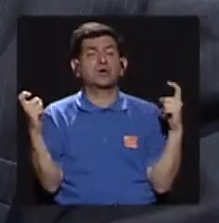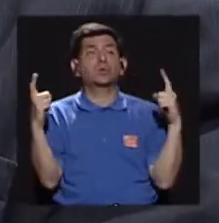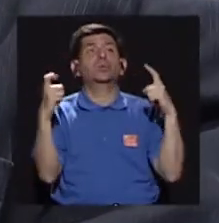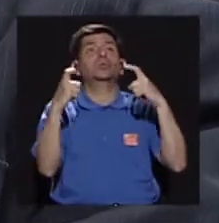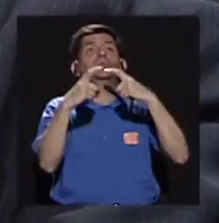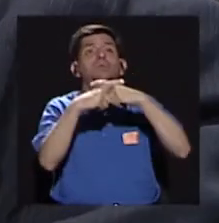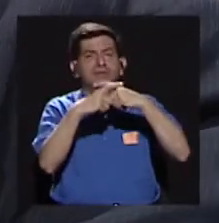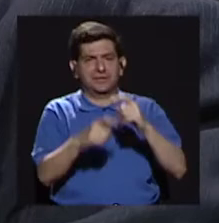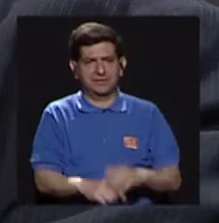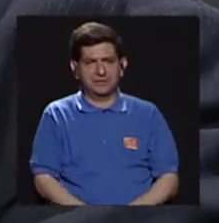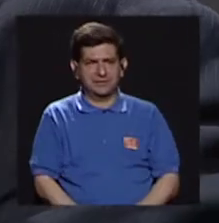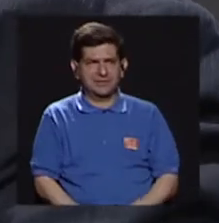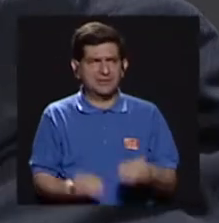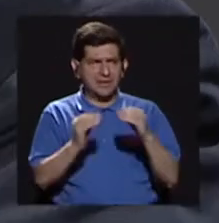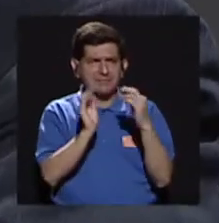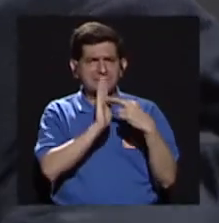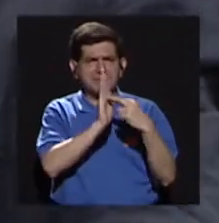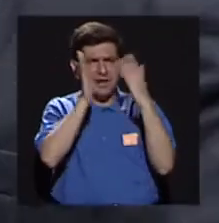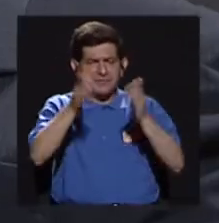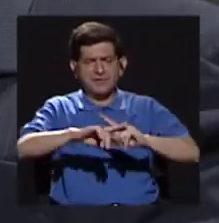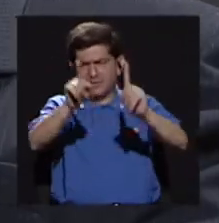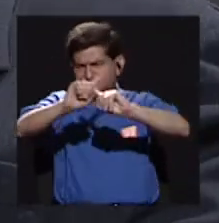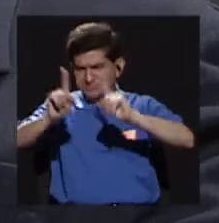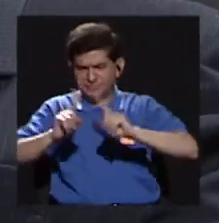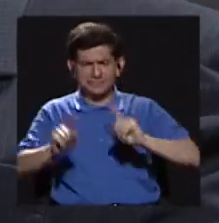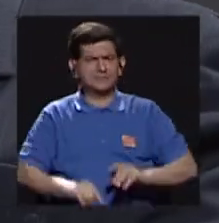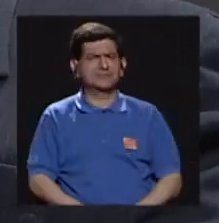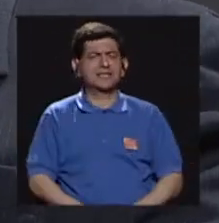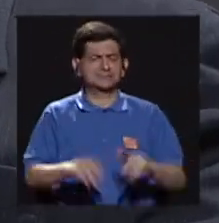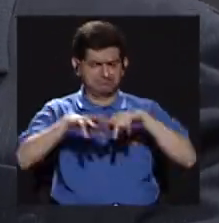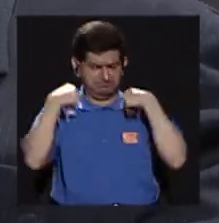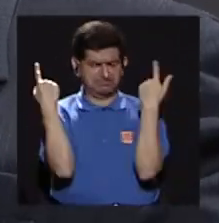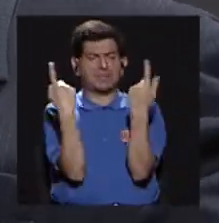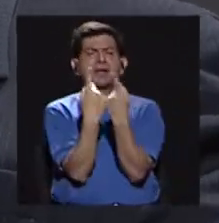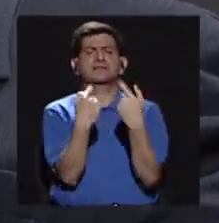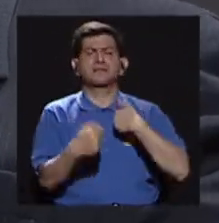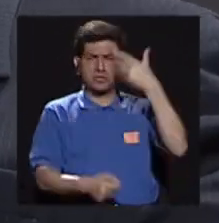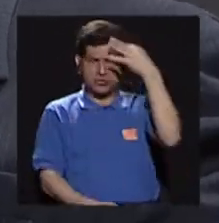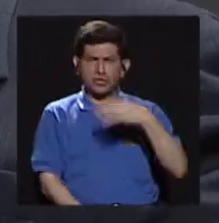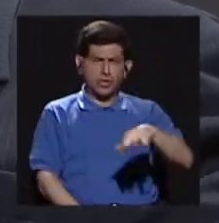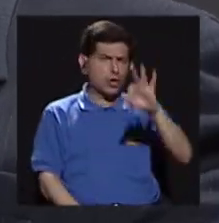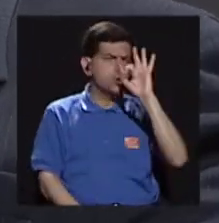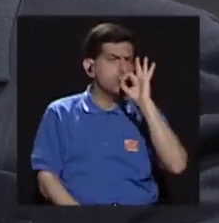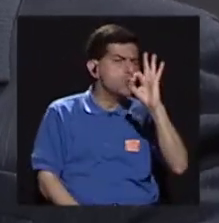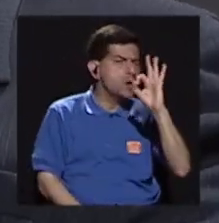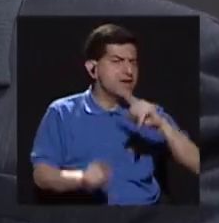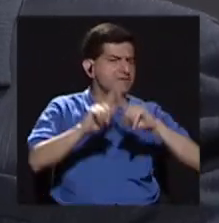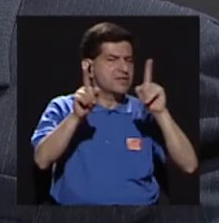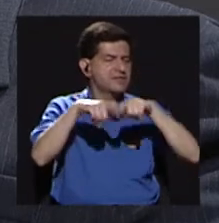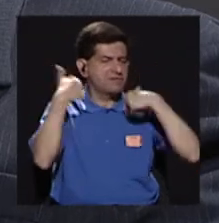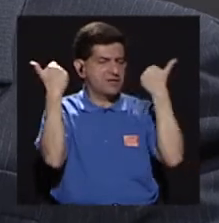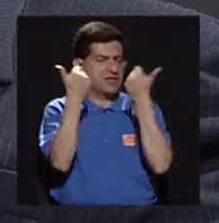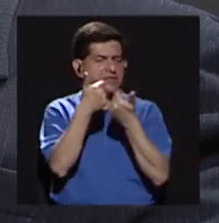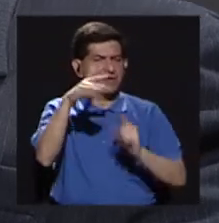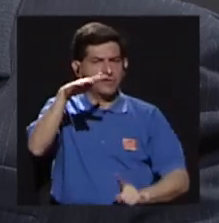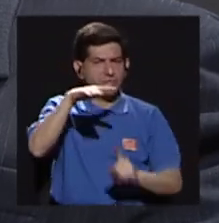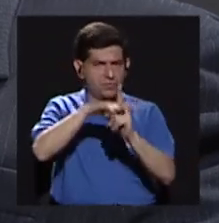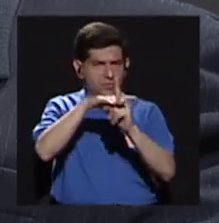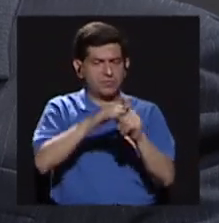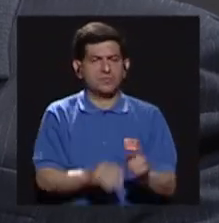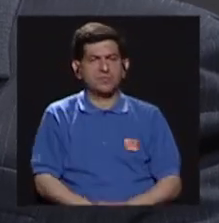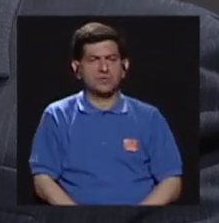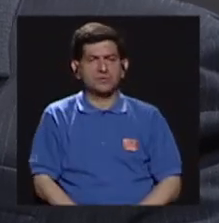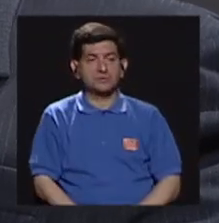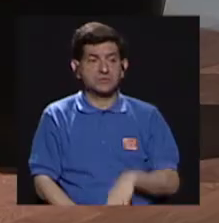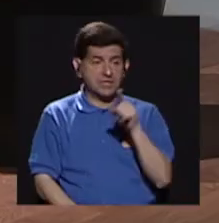y más fragmentada decir con más representación de diferentes partidos me parece que son nueve las fracciones parlamentarias que hay y donde el binario